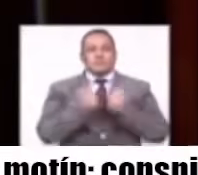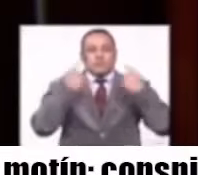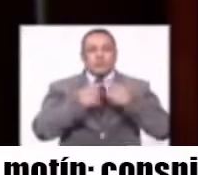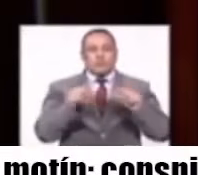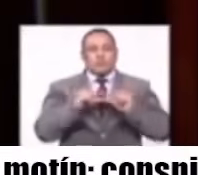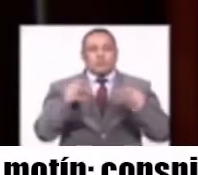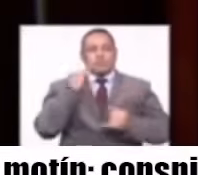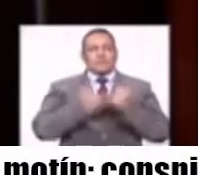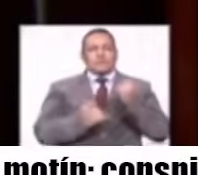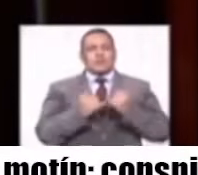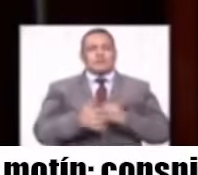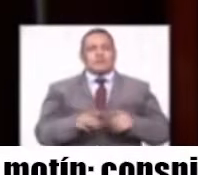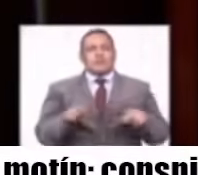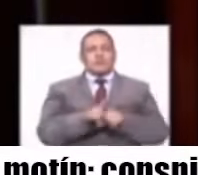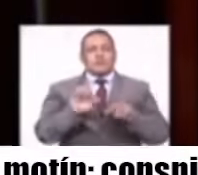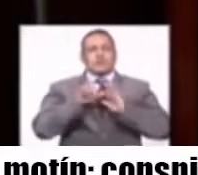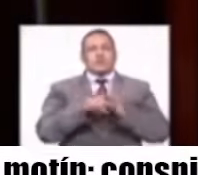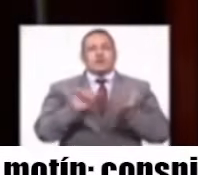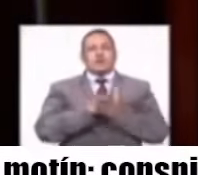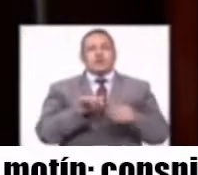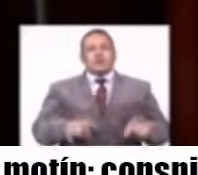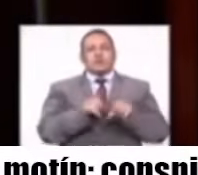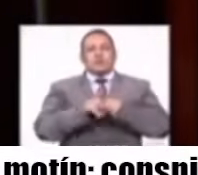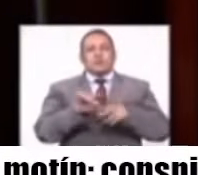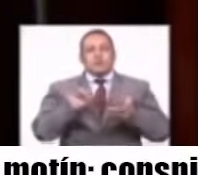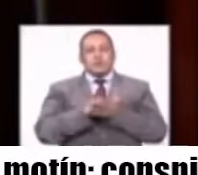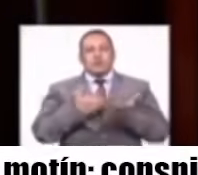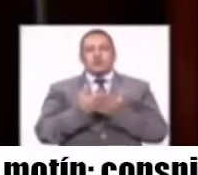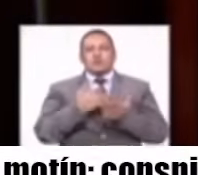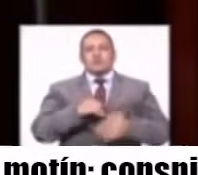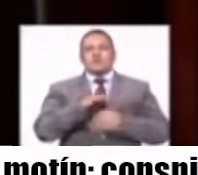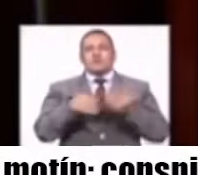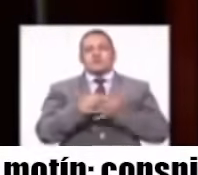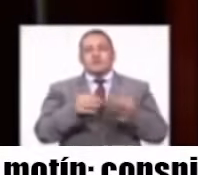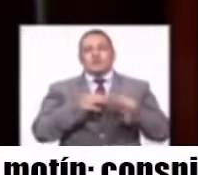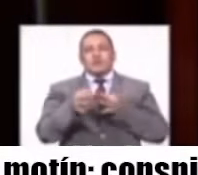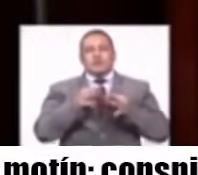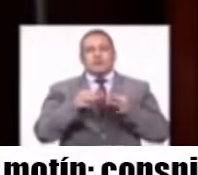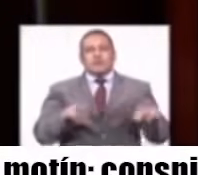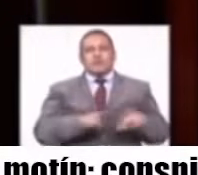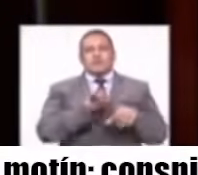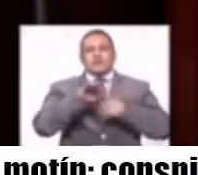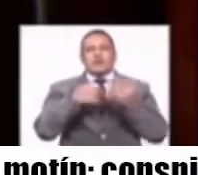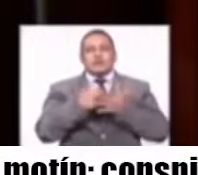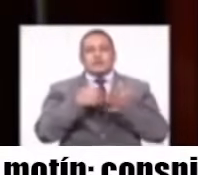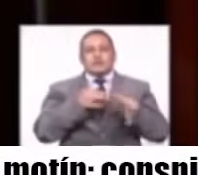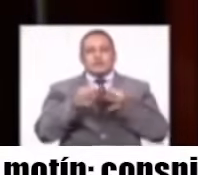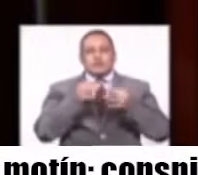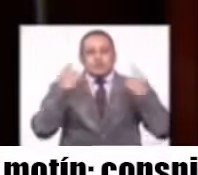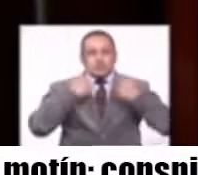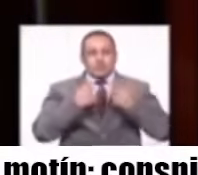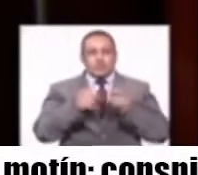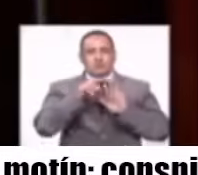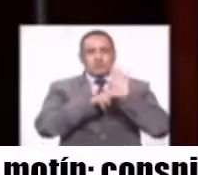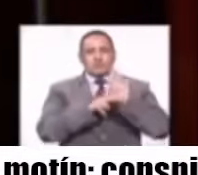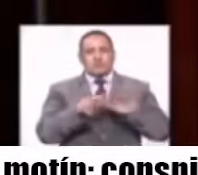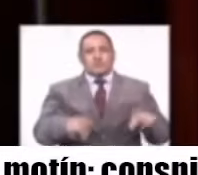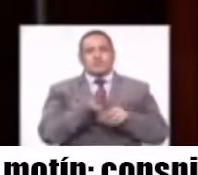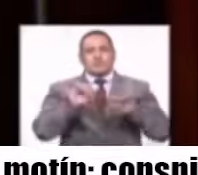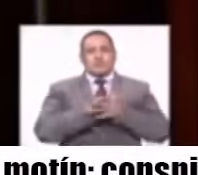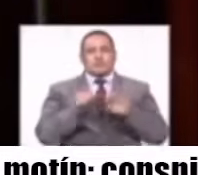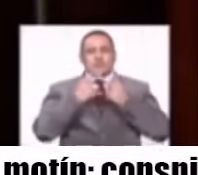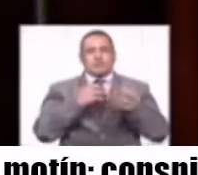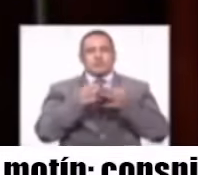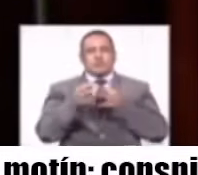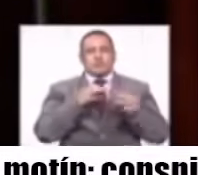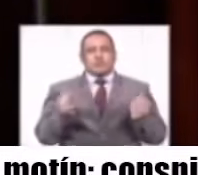señor presidente. Luego de evaluar con minuciosidad y detenimiento los hechos expuestos en la denuncia y las normas constitucionales que